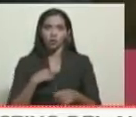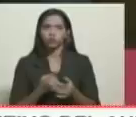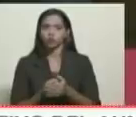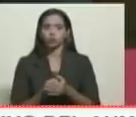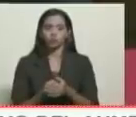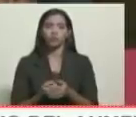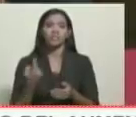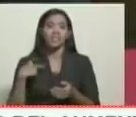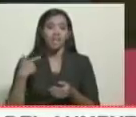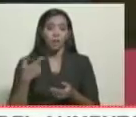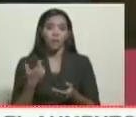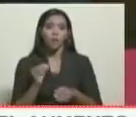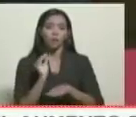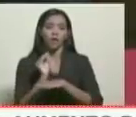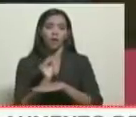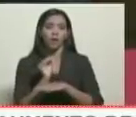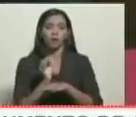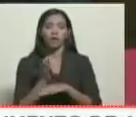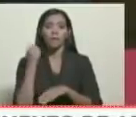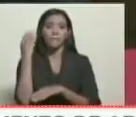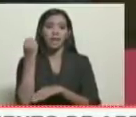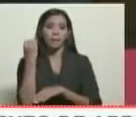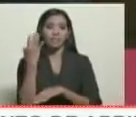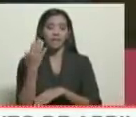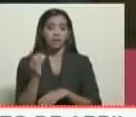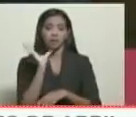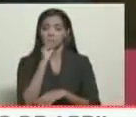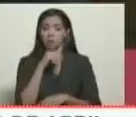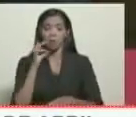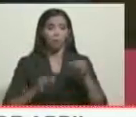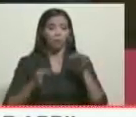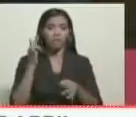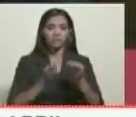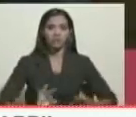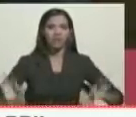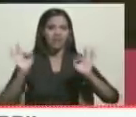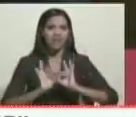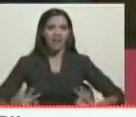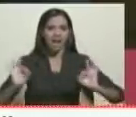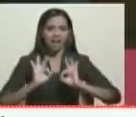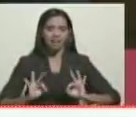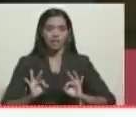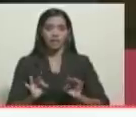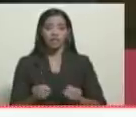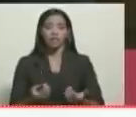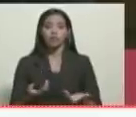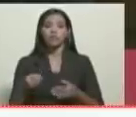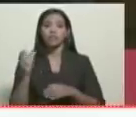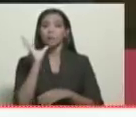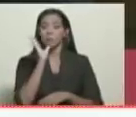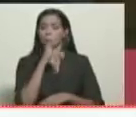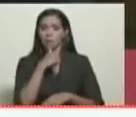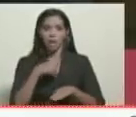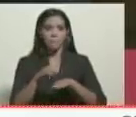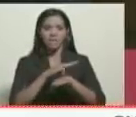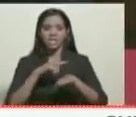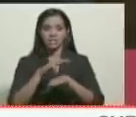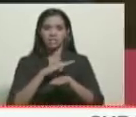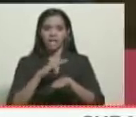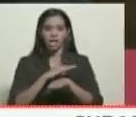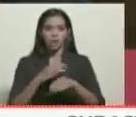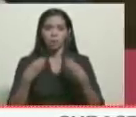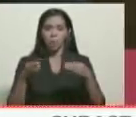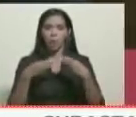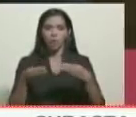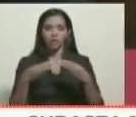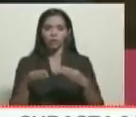parlamentaria, por cierto, donde no hubo ningún Tribunal Supremo de Justicia en sala plena, como sí ahora, y un Ministerio Público que nos allanará la inmunidad o